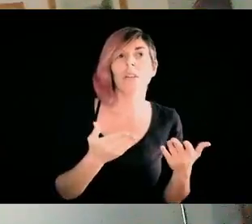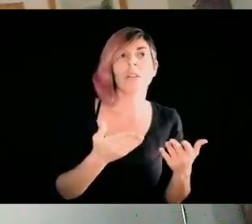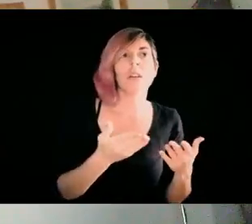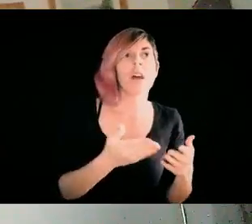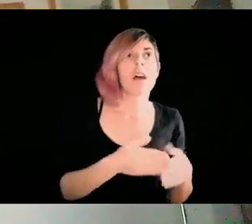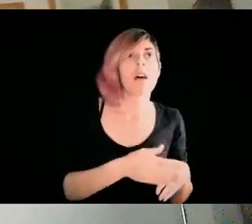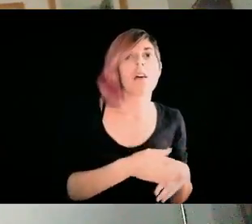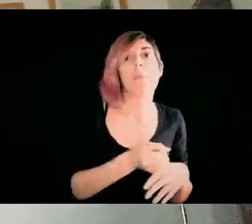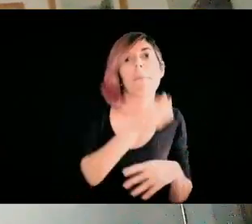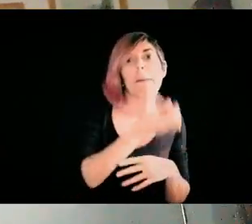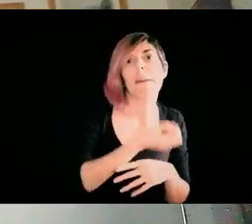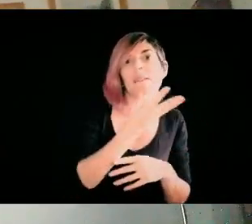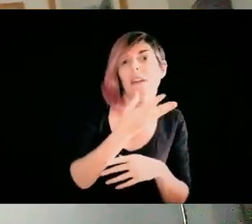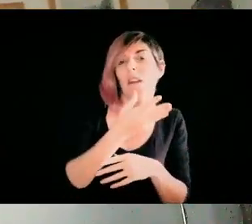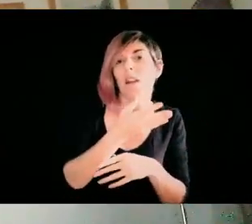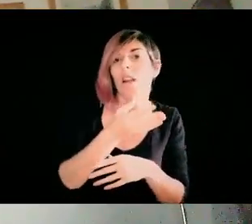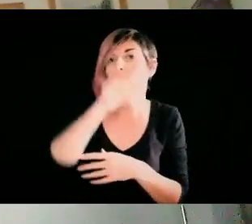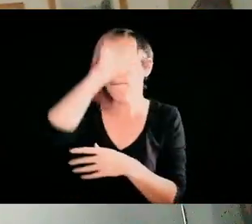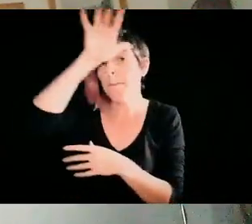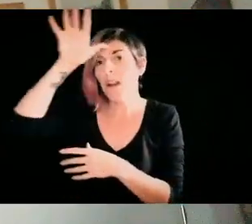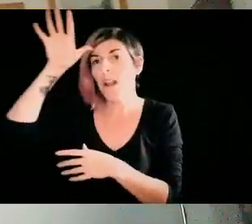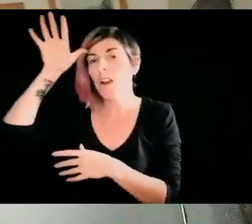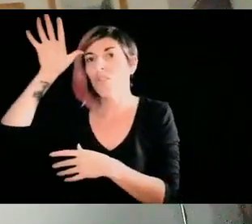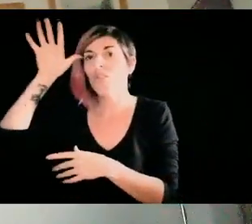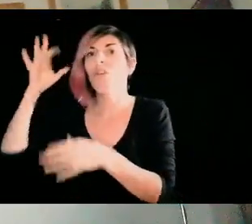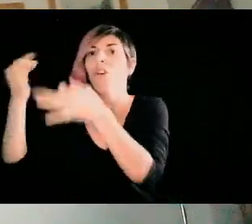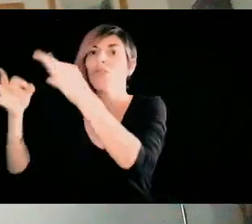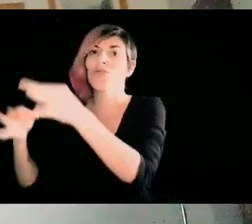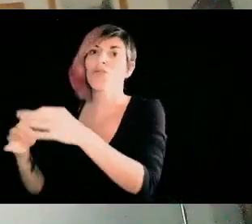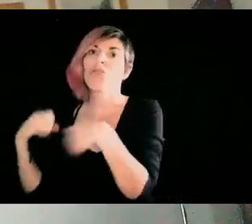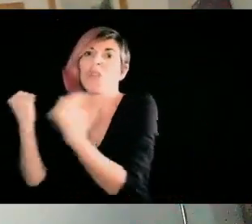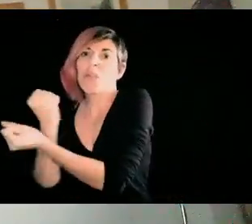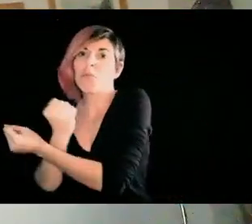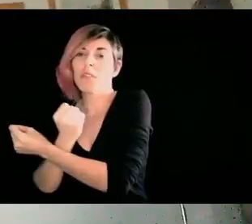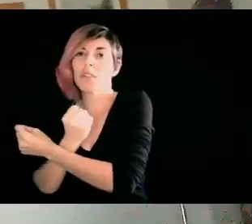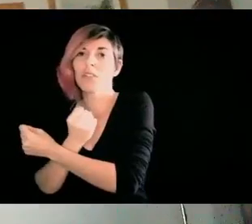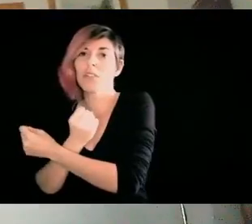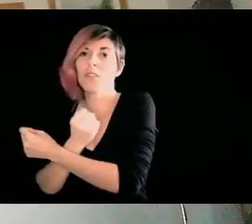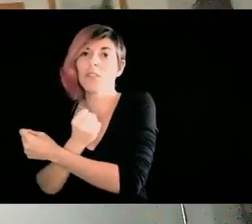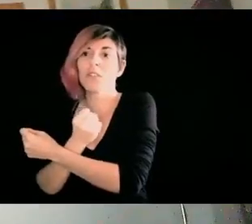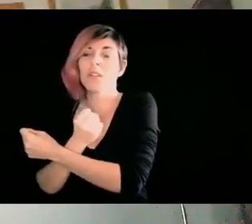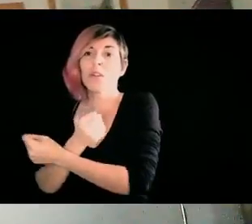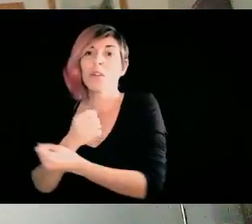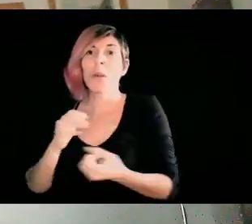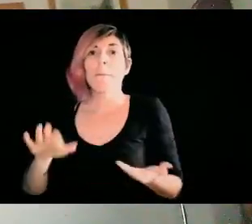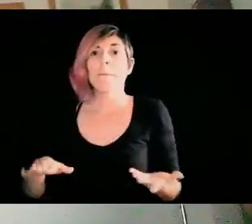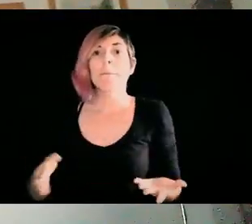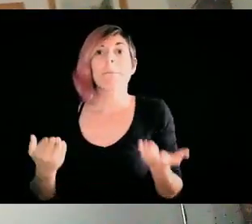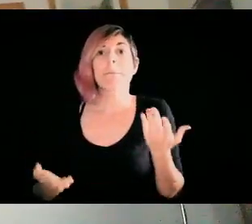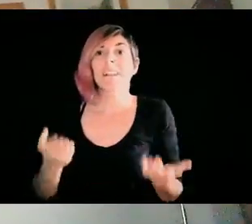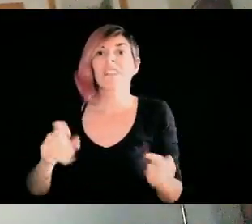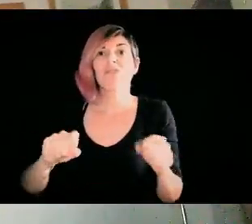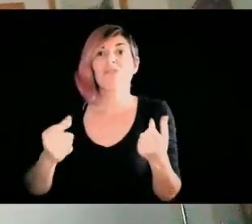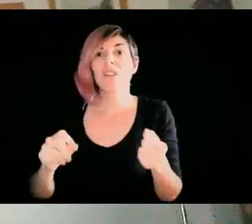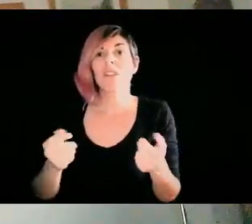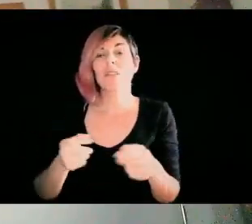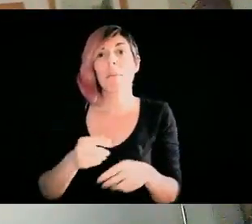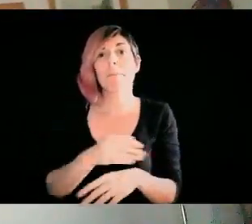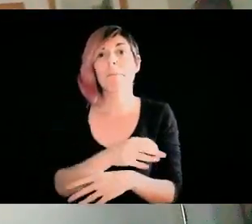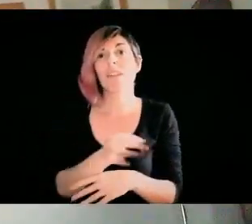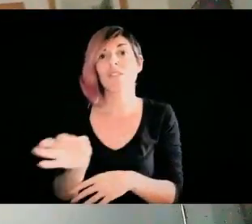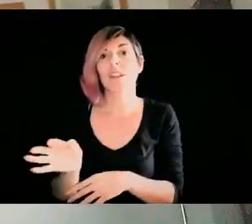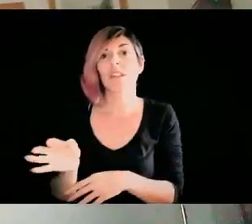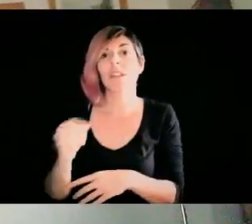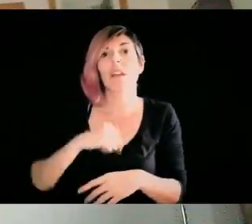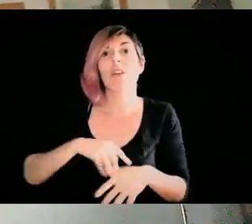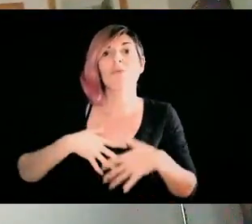por la primavera, pasamos por el verano, pasamos por el otoño, pasamos por el invierno, que son una perfecta metáfora